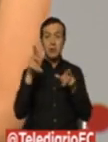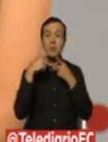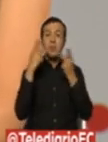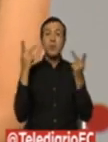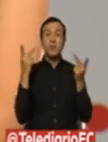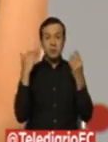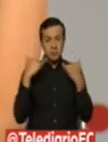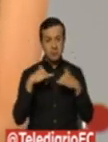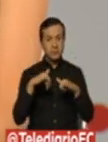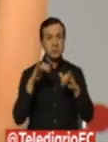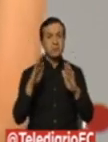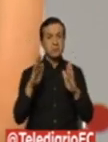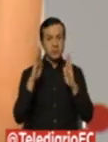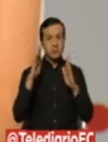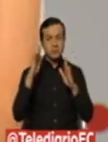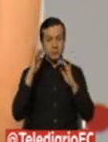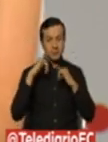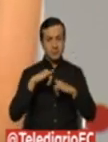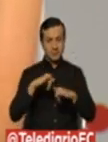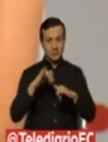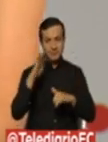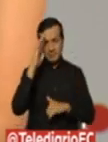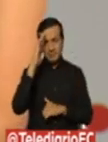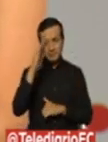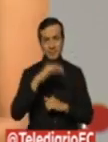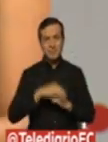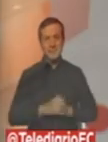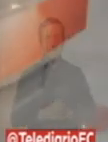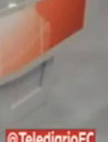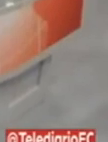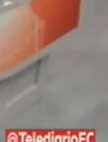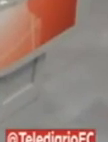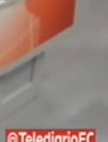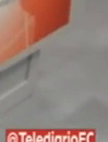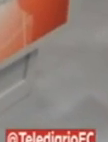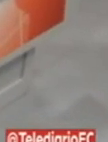fm se quedan también con nosotros hasta pronto